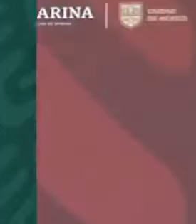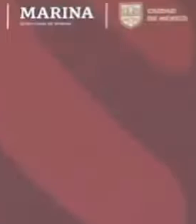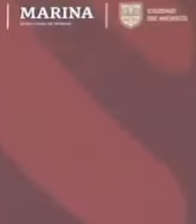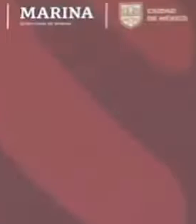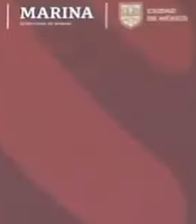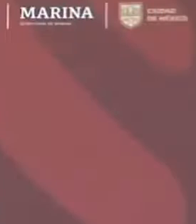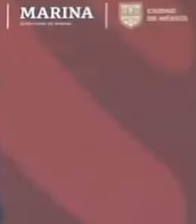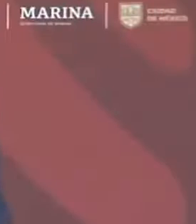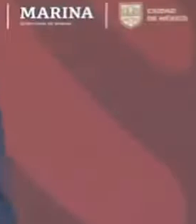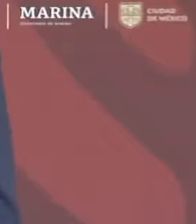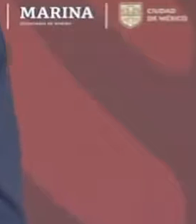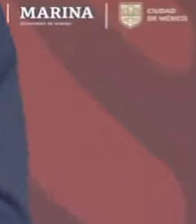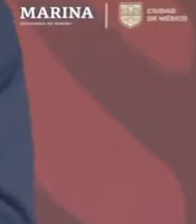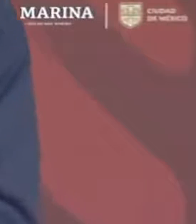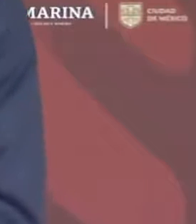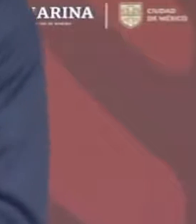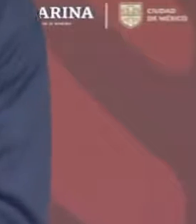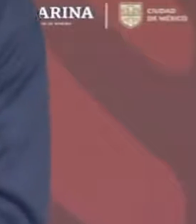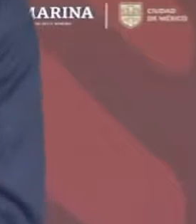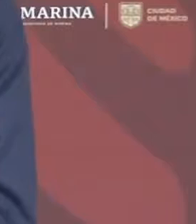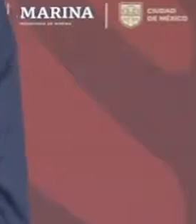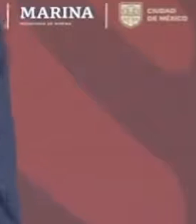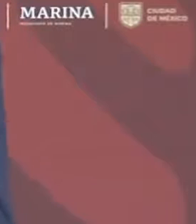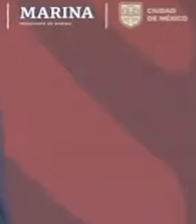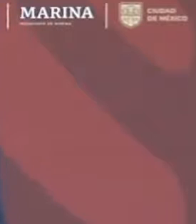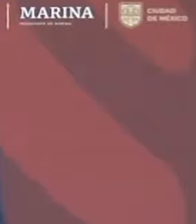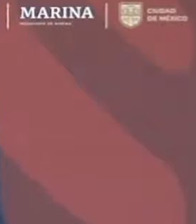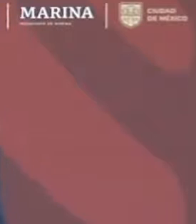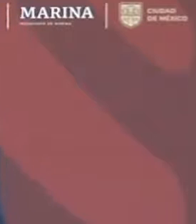Estado. Esta es una de las